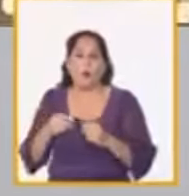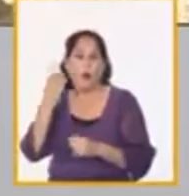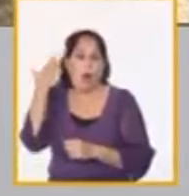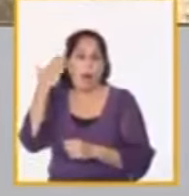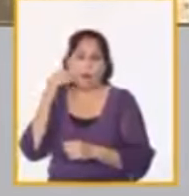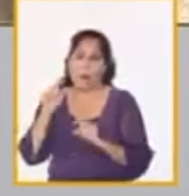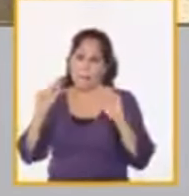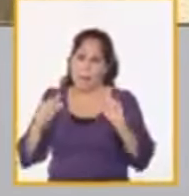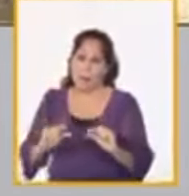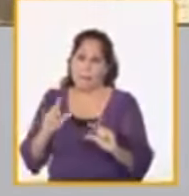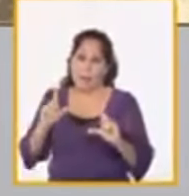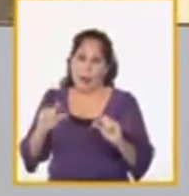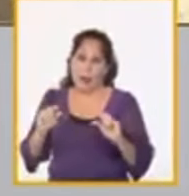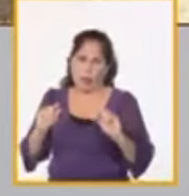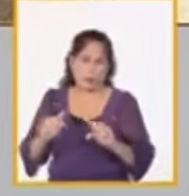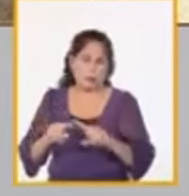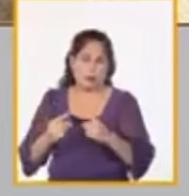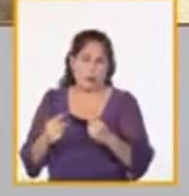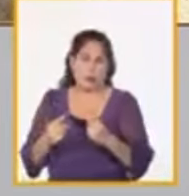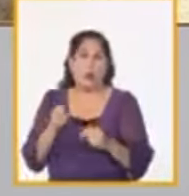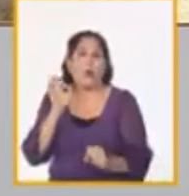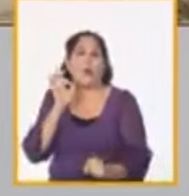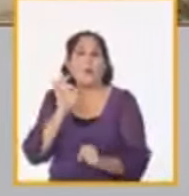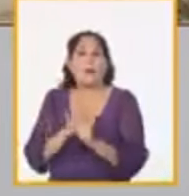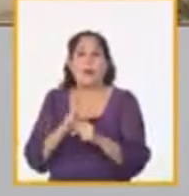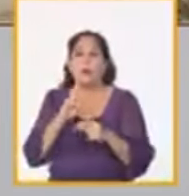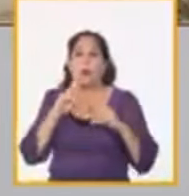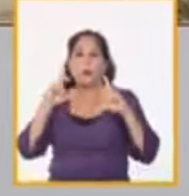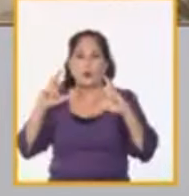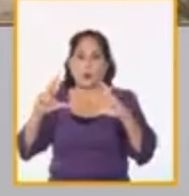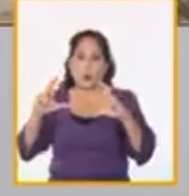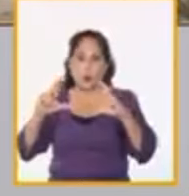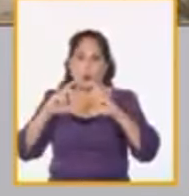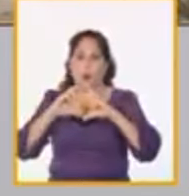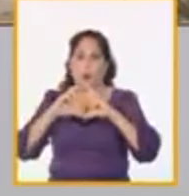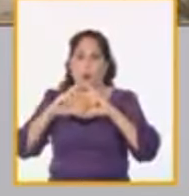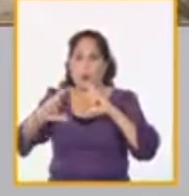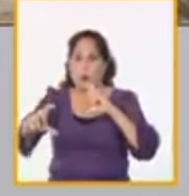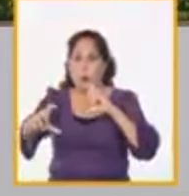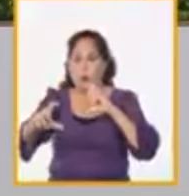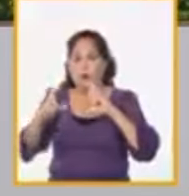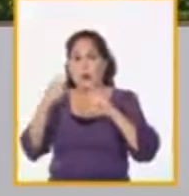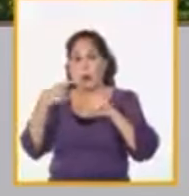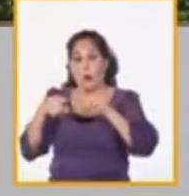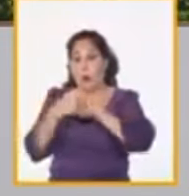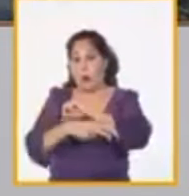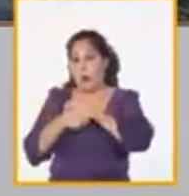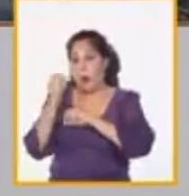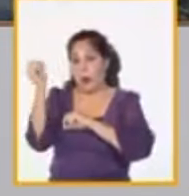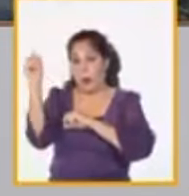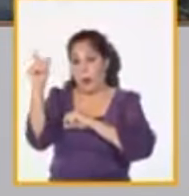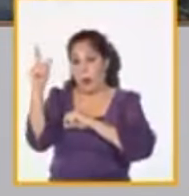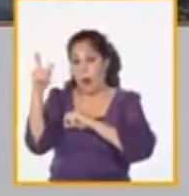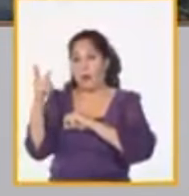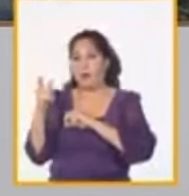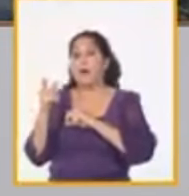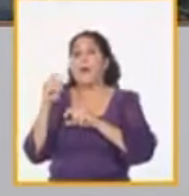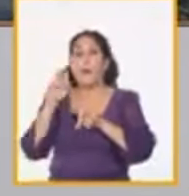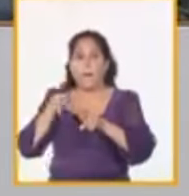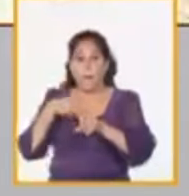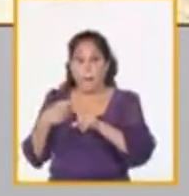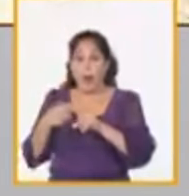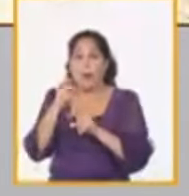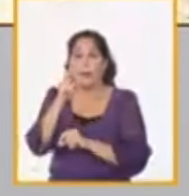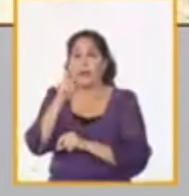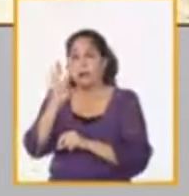nos costaba anteriormente. Uh-huh. A partir de que, empezando por la tubería, como la materia prima es importada, y hay que multiplicarlo por 24, crece el